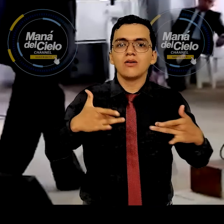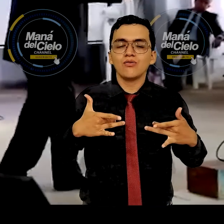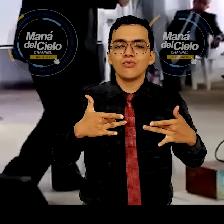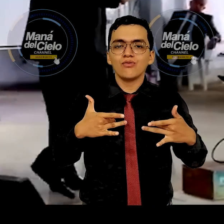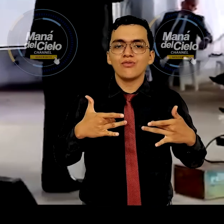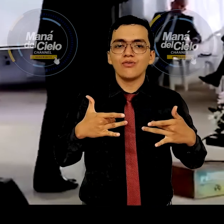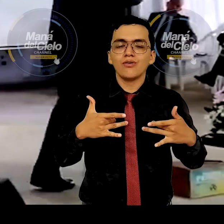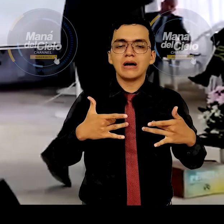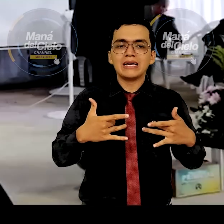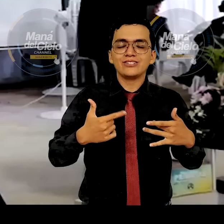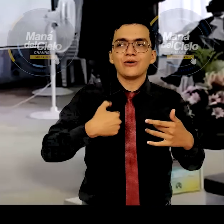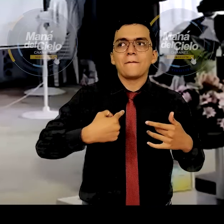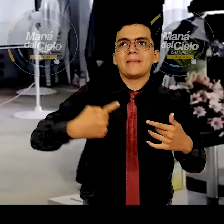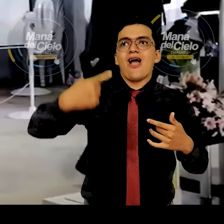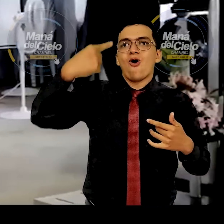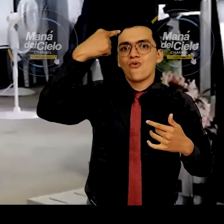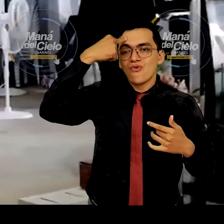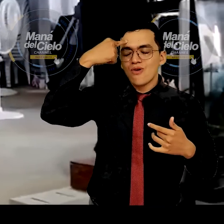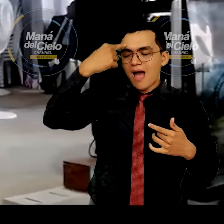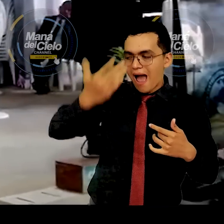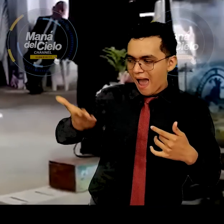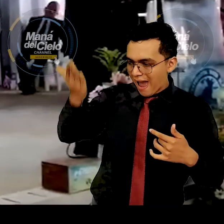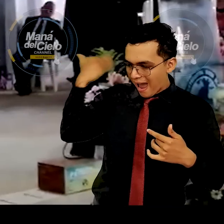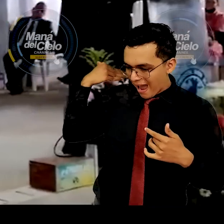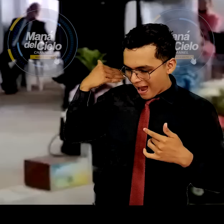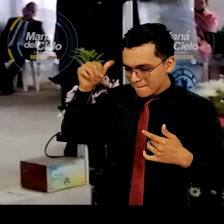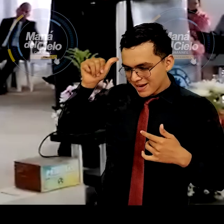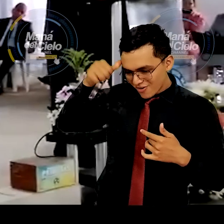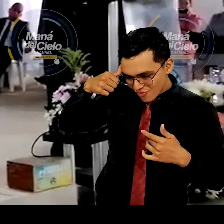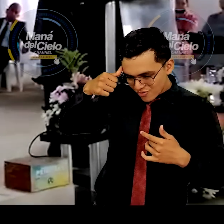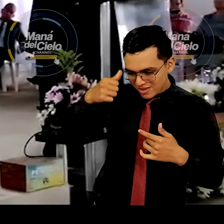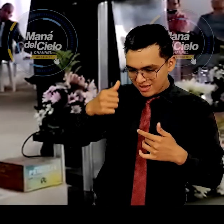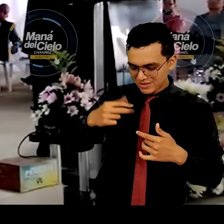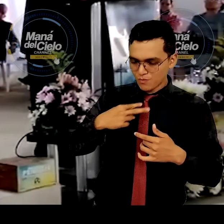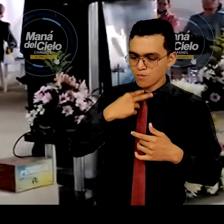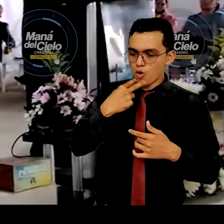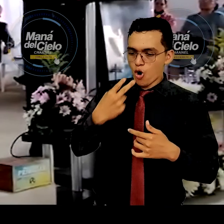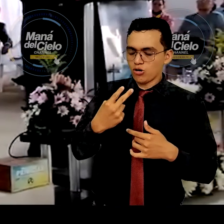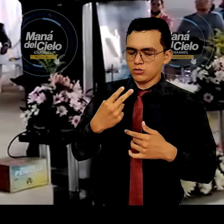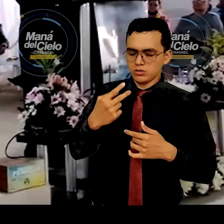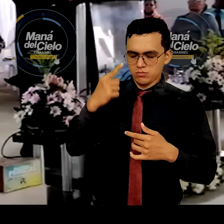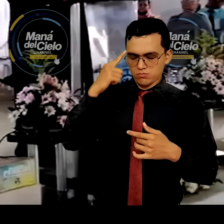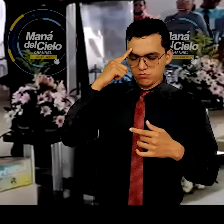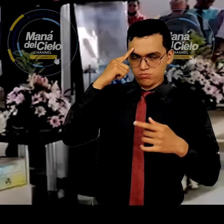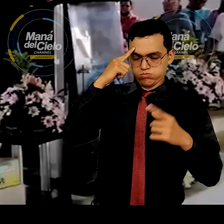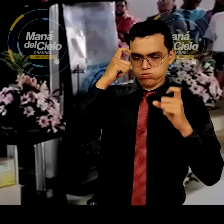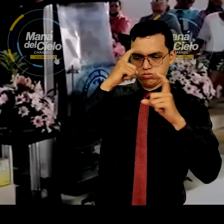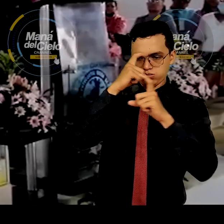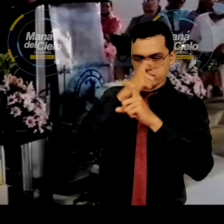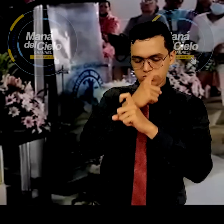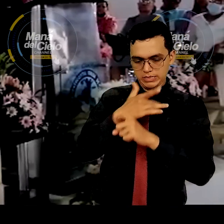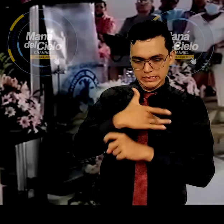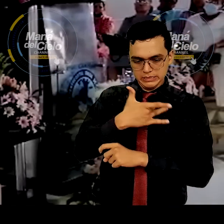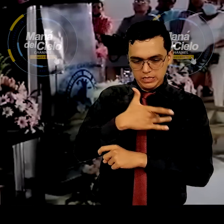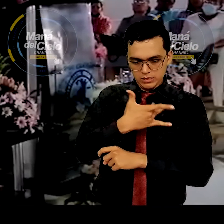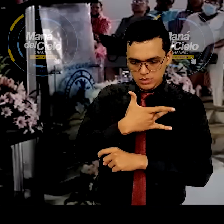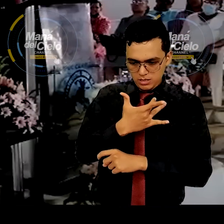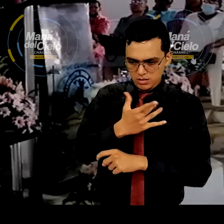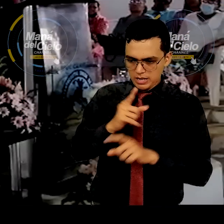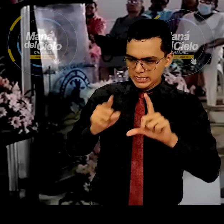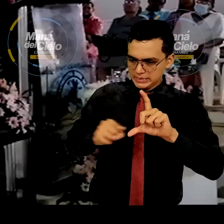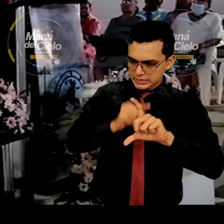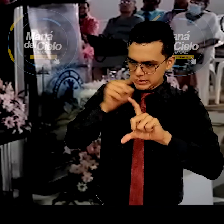Me rodé de la cama a darle gracias a Dios y ese día me hice una biopsia y estaba